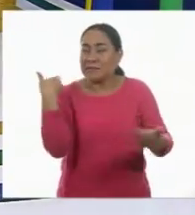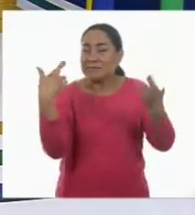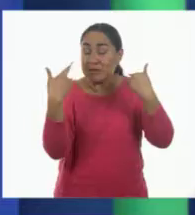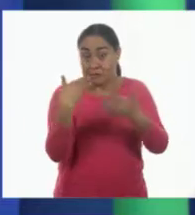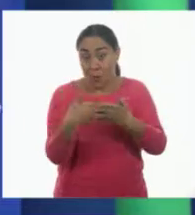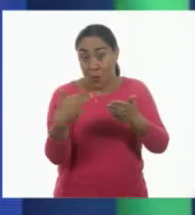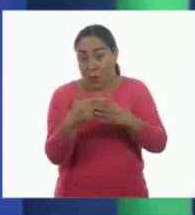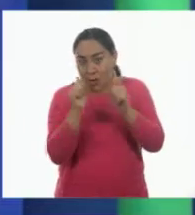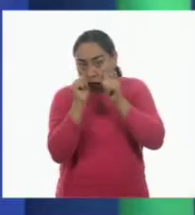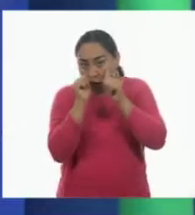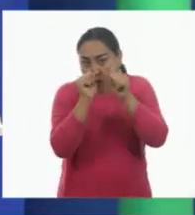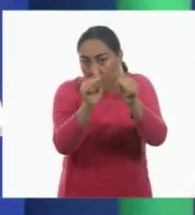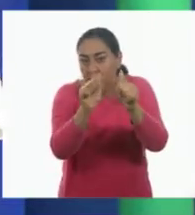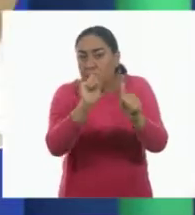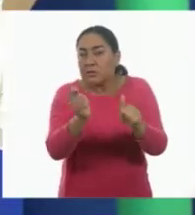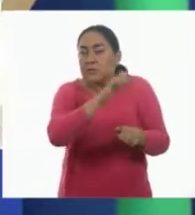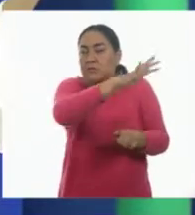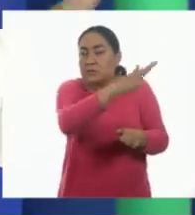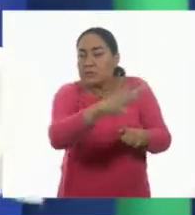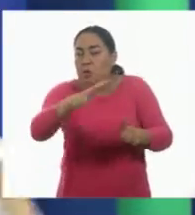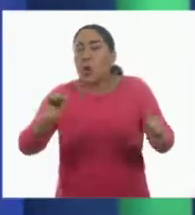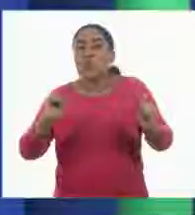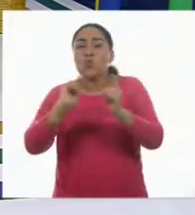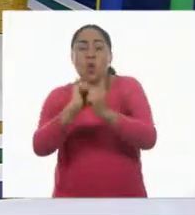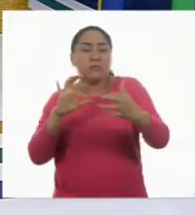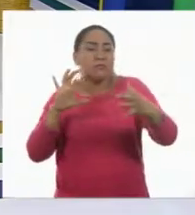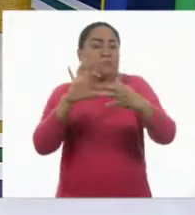lo que es un paisaje sonoro.